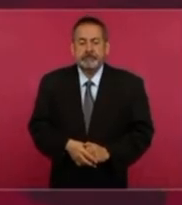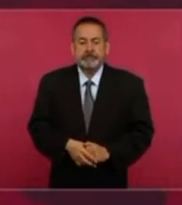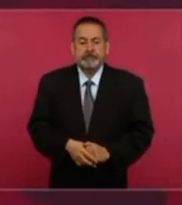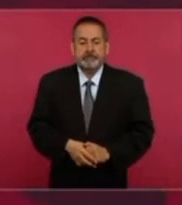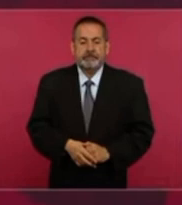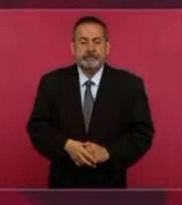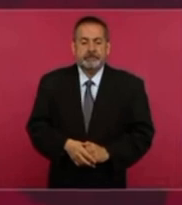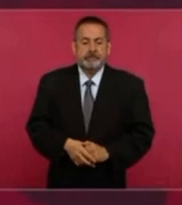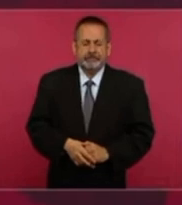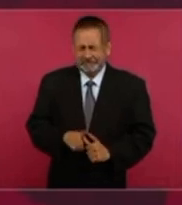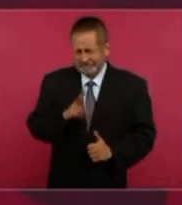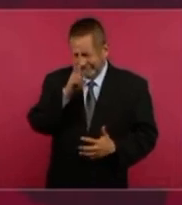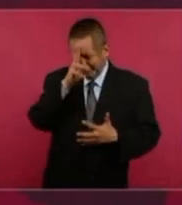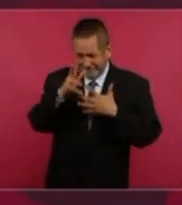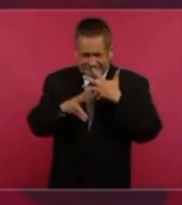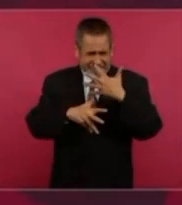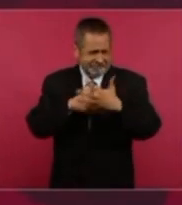Mucha violencia,